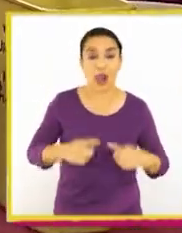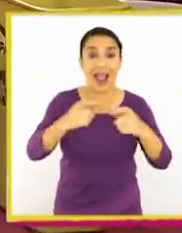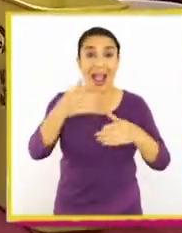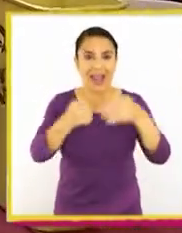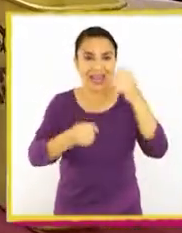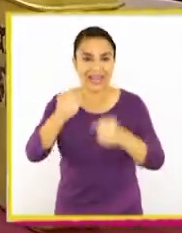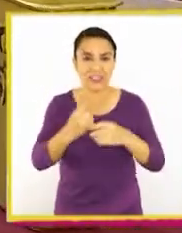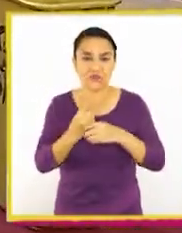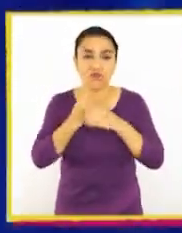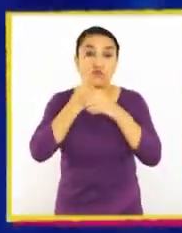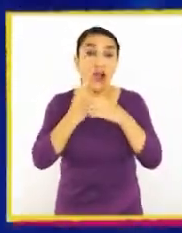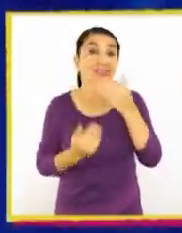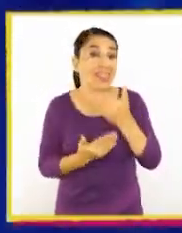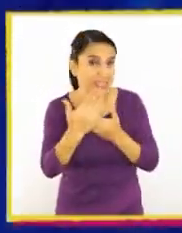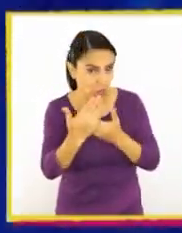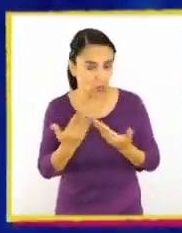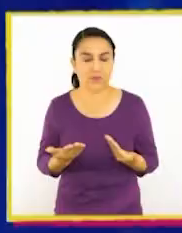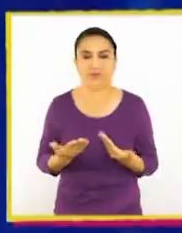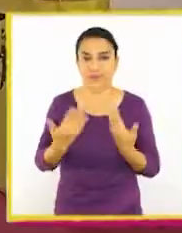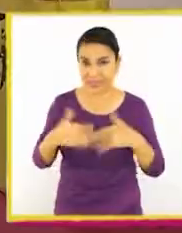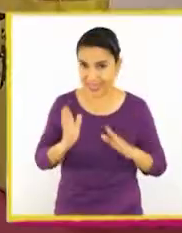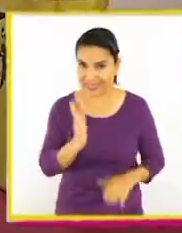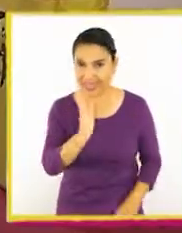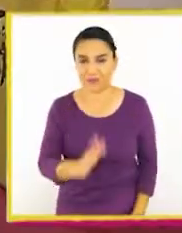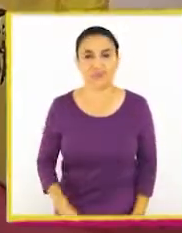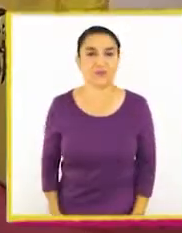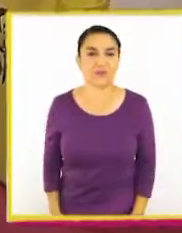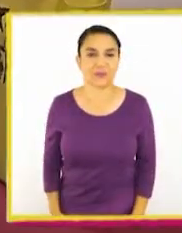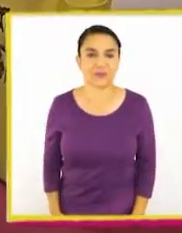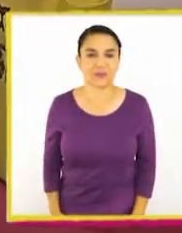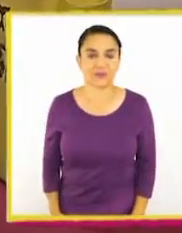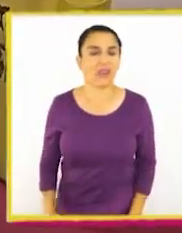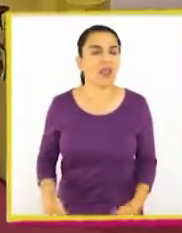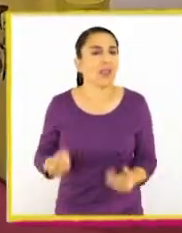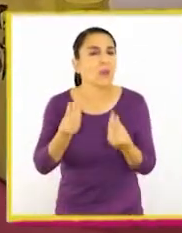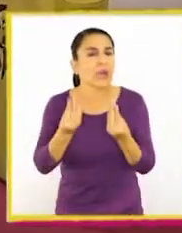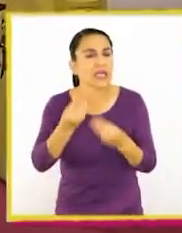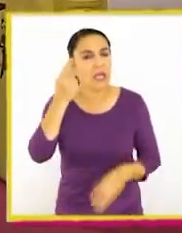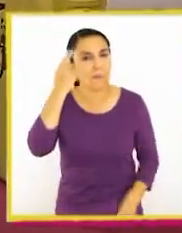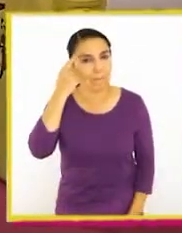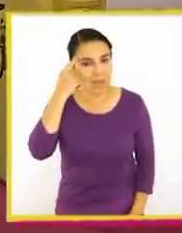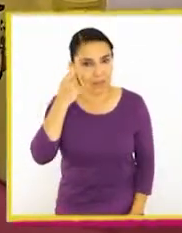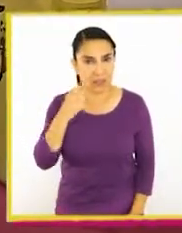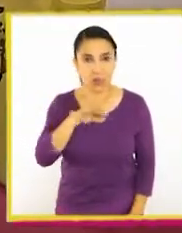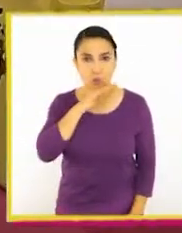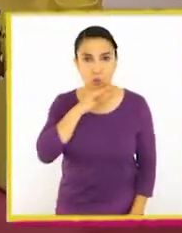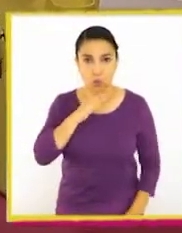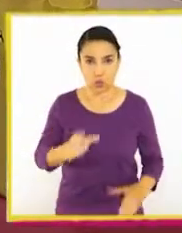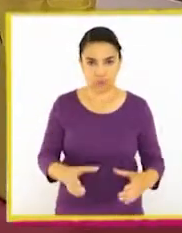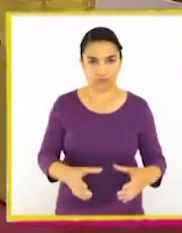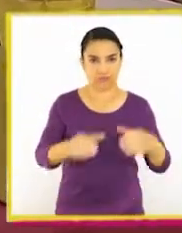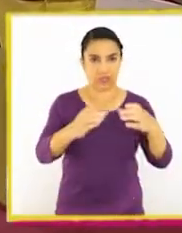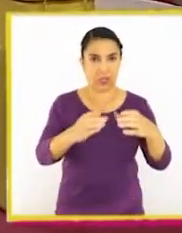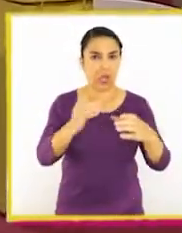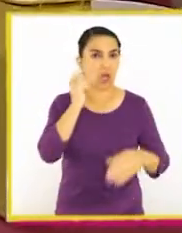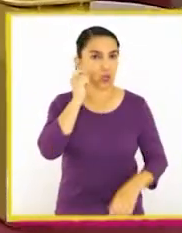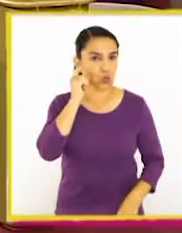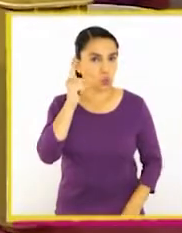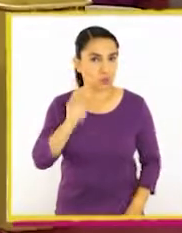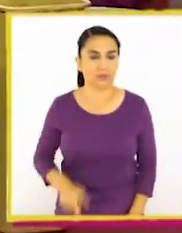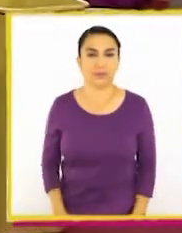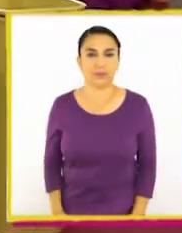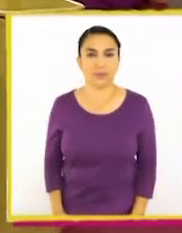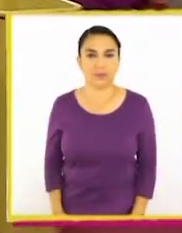que tomaste en el desayuno. Sigamos. ¿Para qué creen que sirve este contenedor azul?